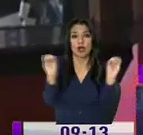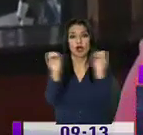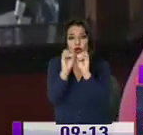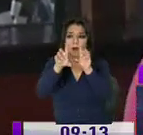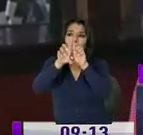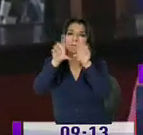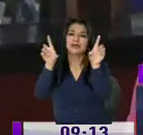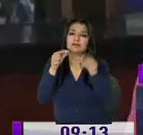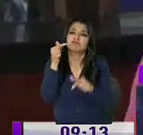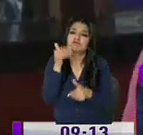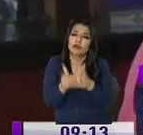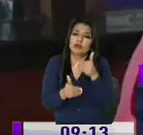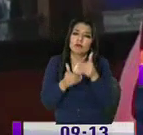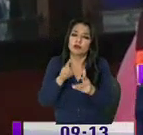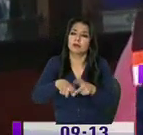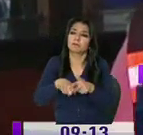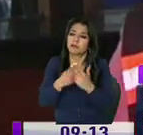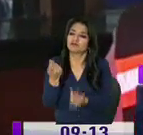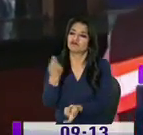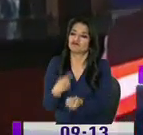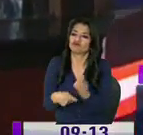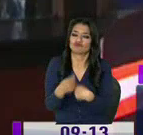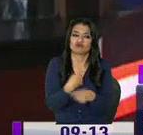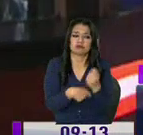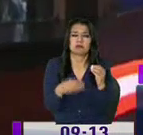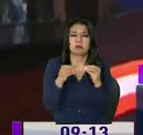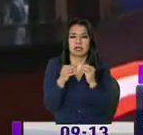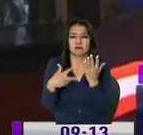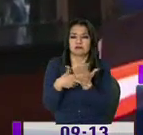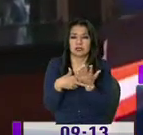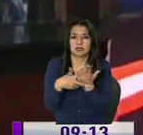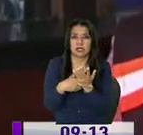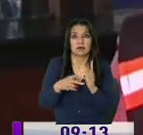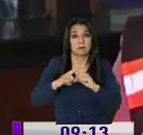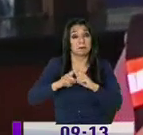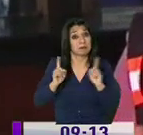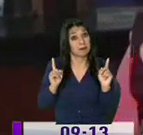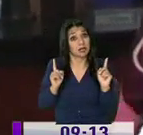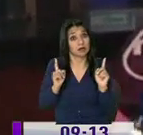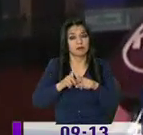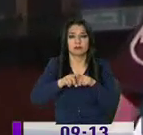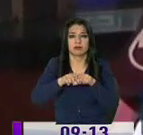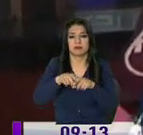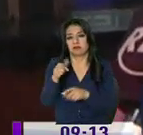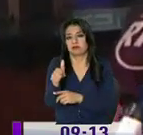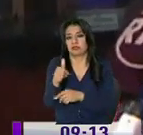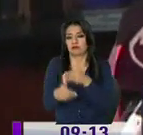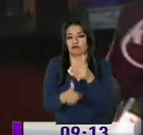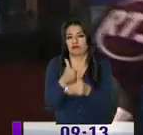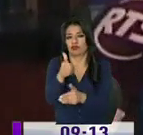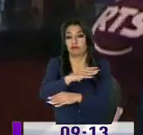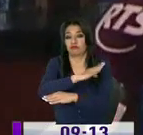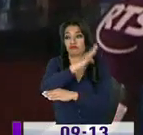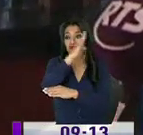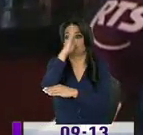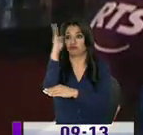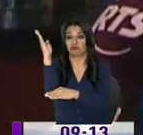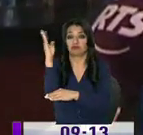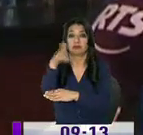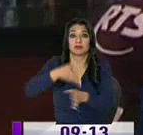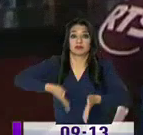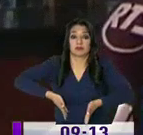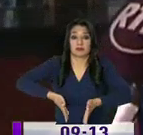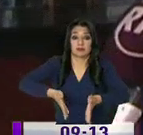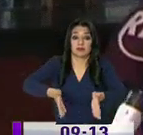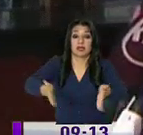que de a poco empiezan a vender más boletos. De todas maneras, dependerá lo que suceda en el transcurso del día, sobre todo de carreteras que